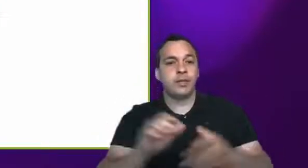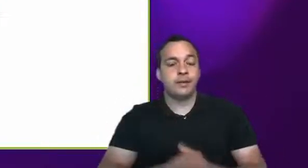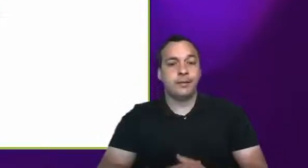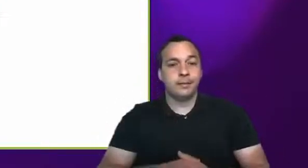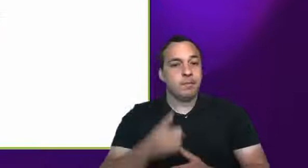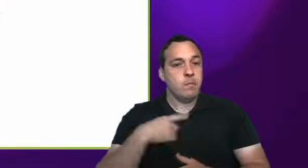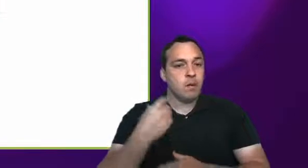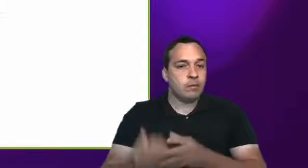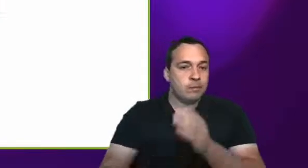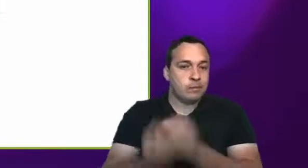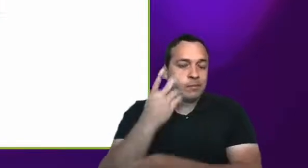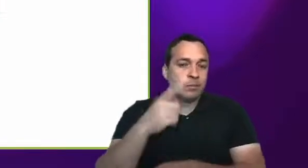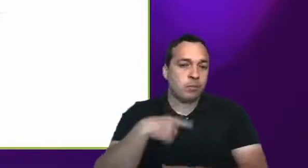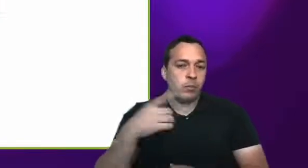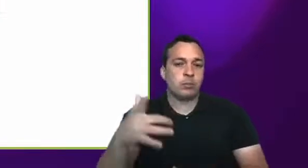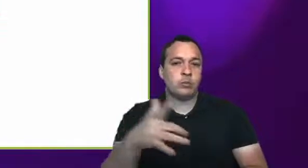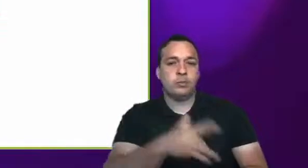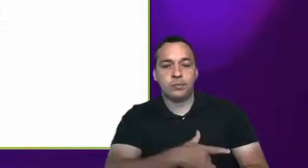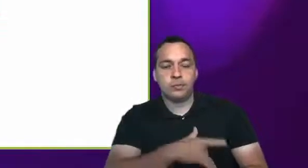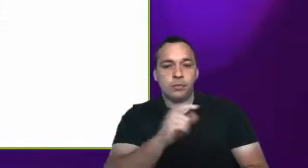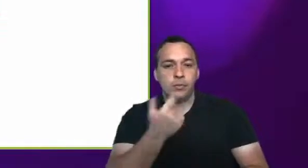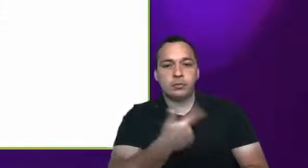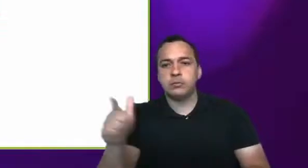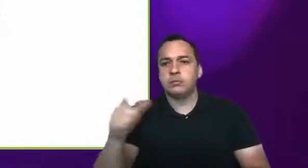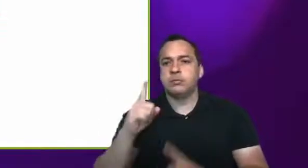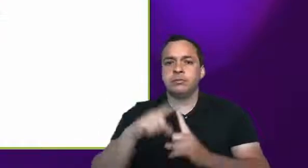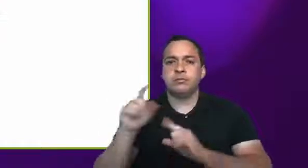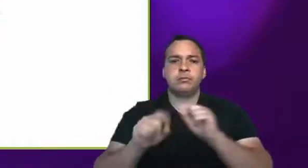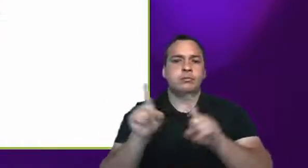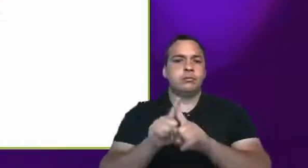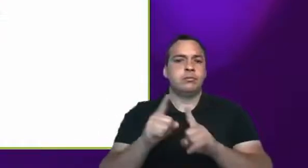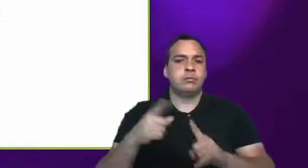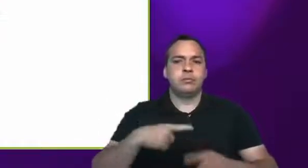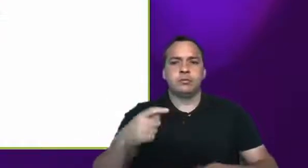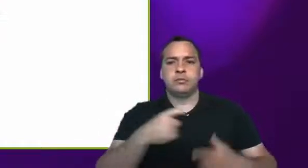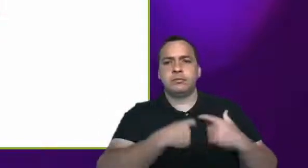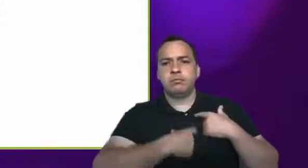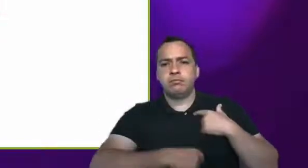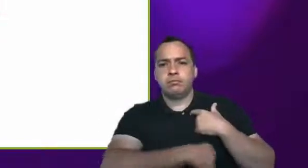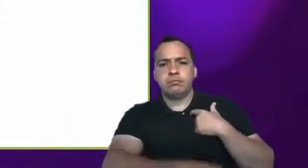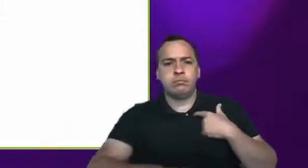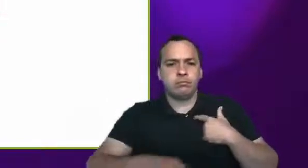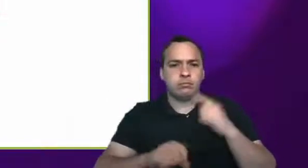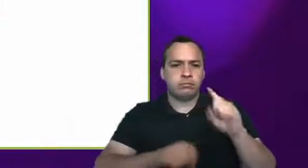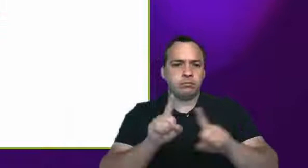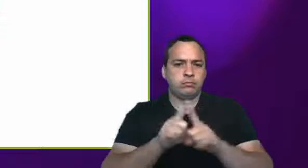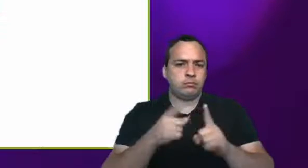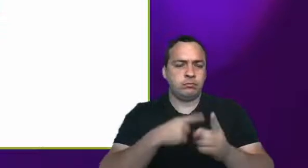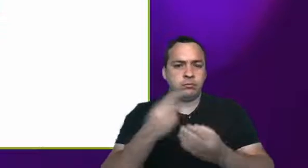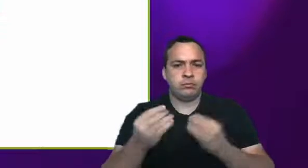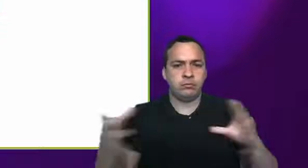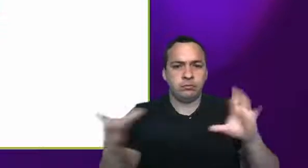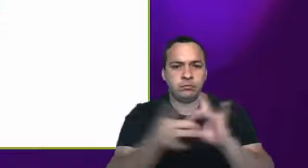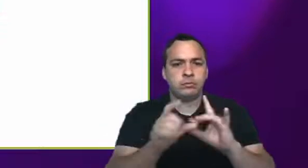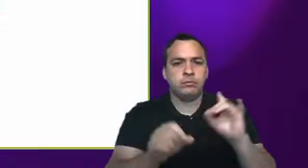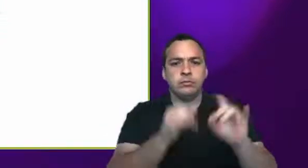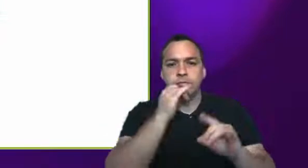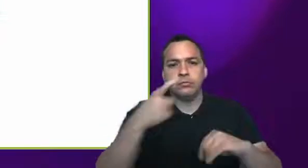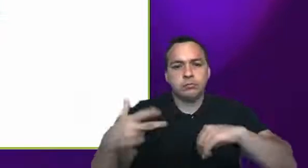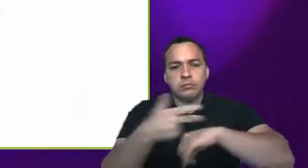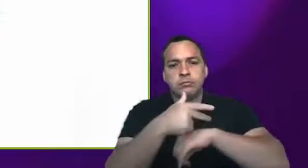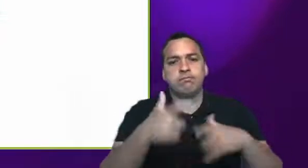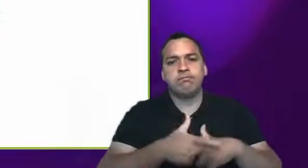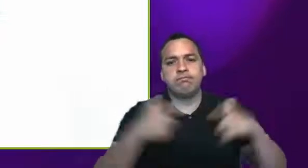origen pancreático o de otro tipo gastrointestinal, y el hecho de asociar cirugía muy grande,